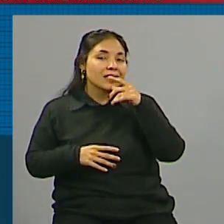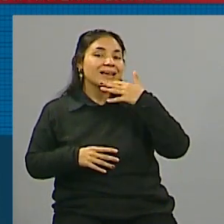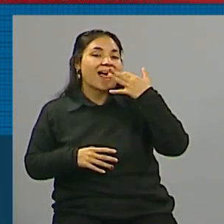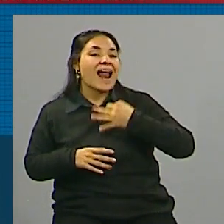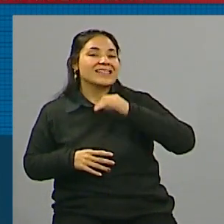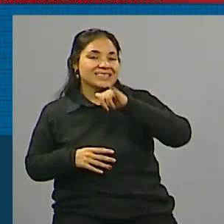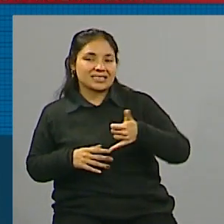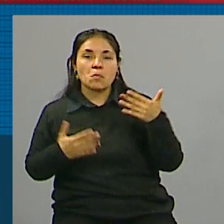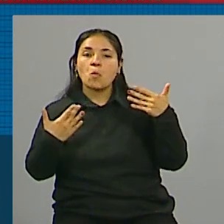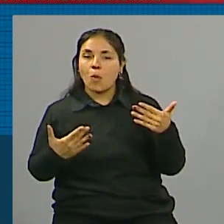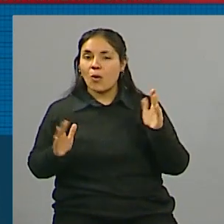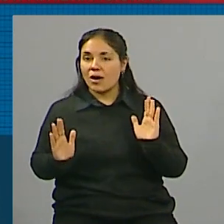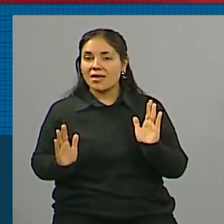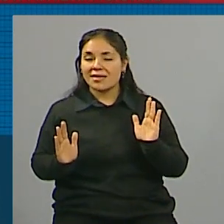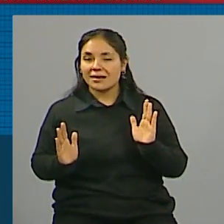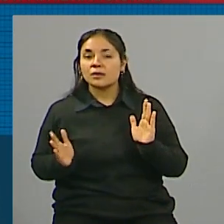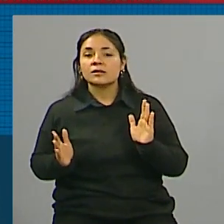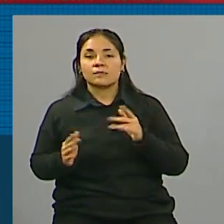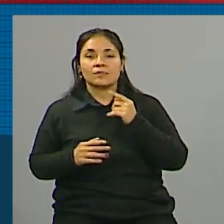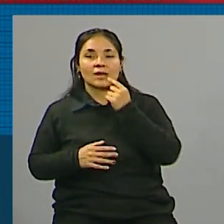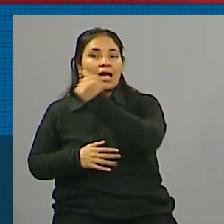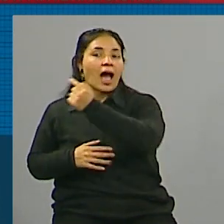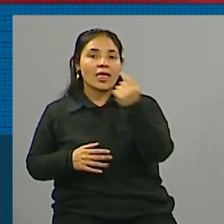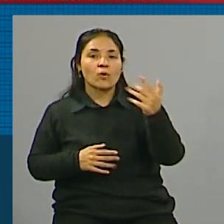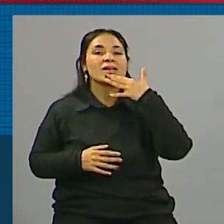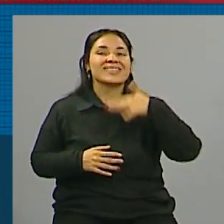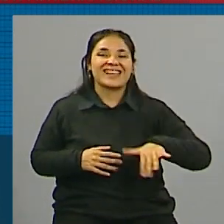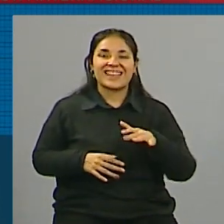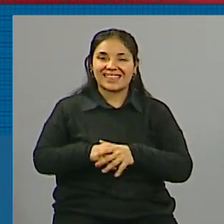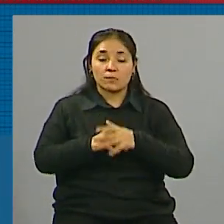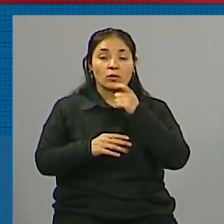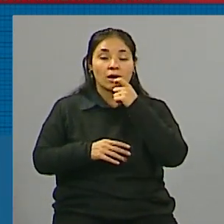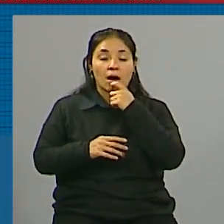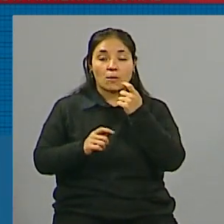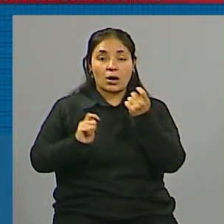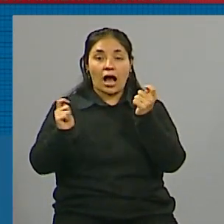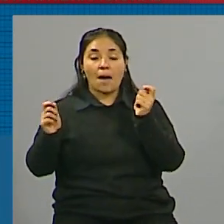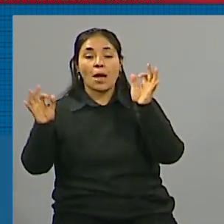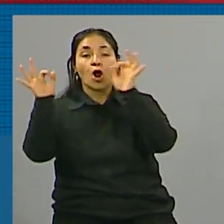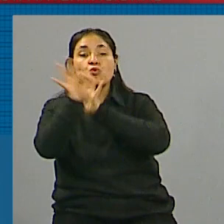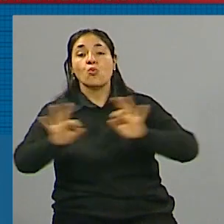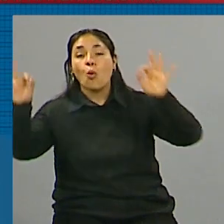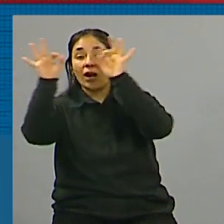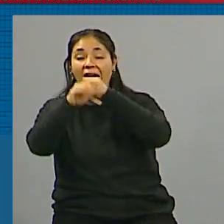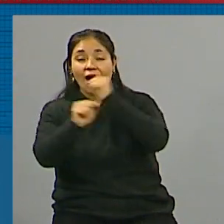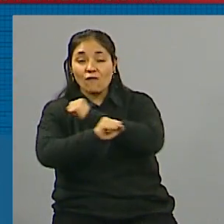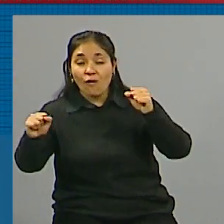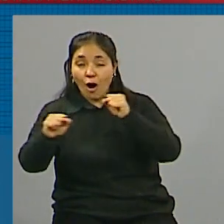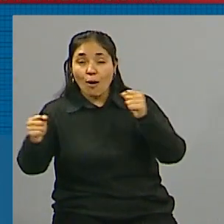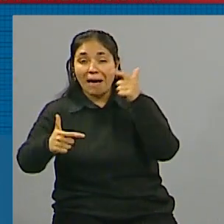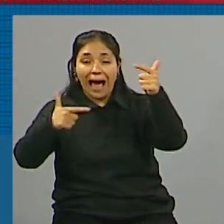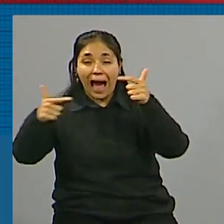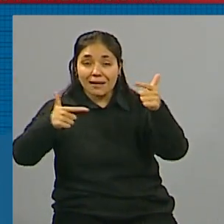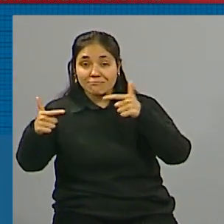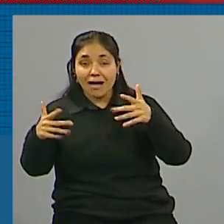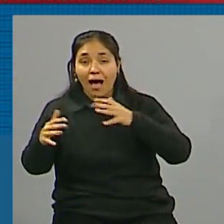reales. Entienden cada una de las partes lo que significa, lo que representa entrar en una intervención de